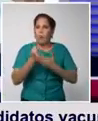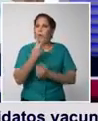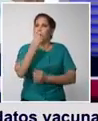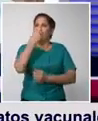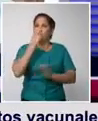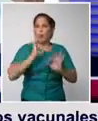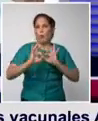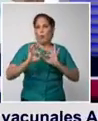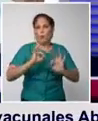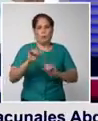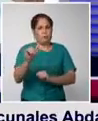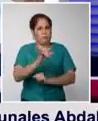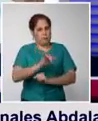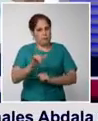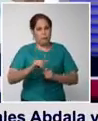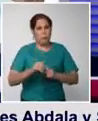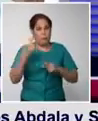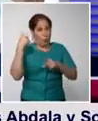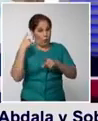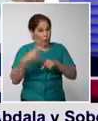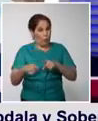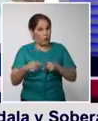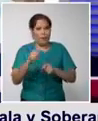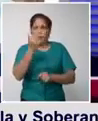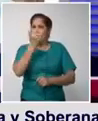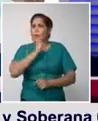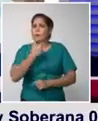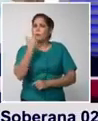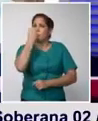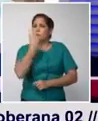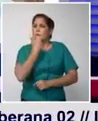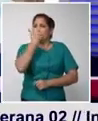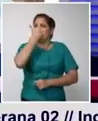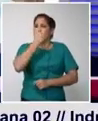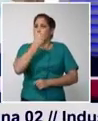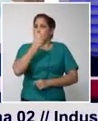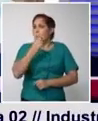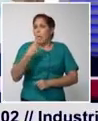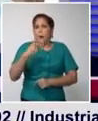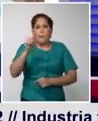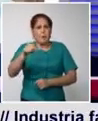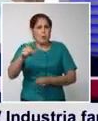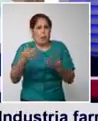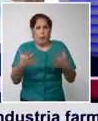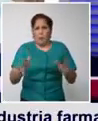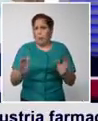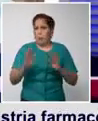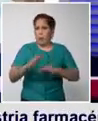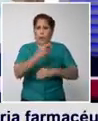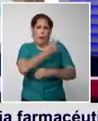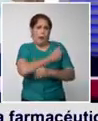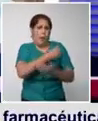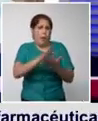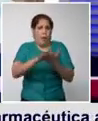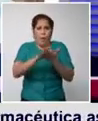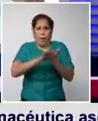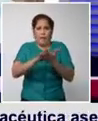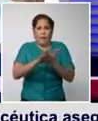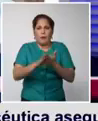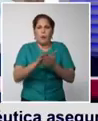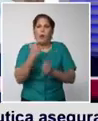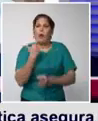otra ventaja es la fácil administración, es muy amigable, es decir, no necesita de inyección, es solo un